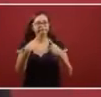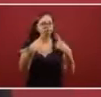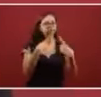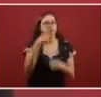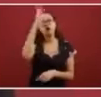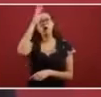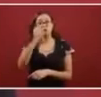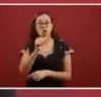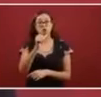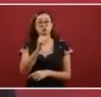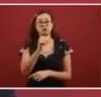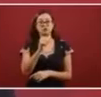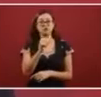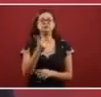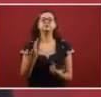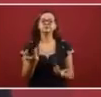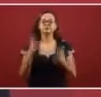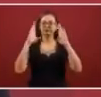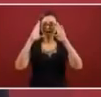se concilió.